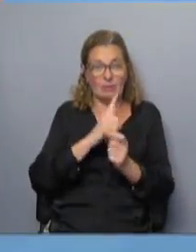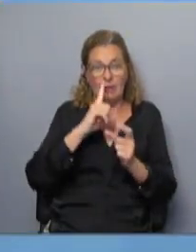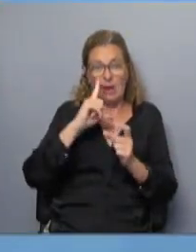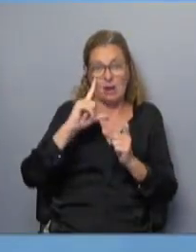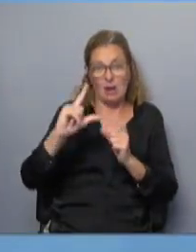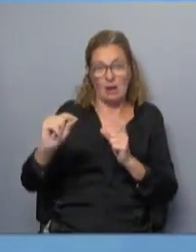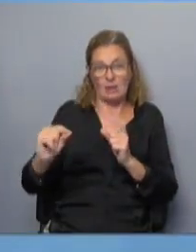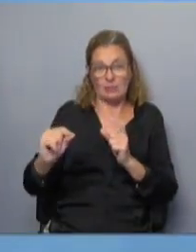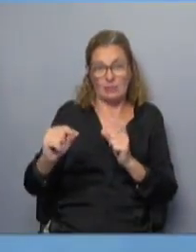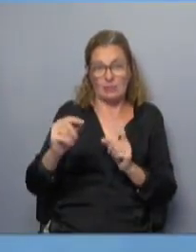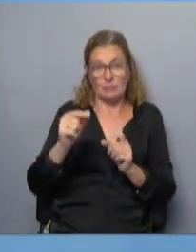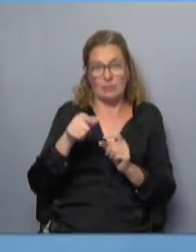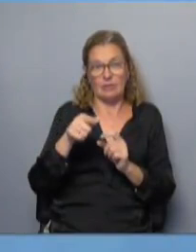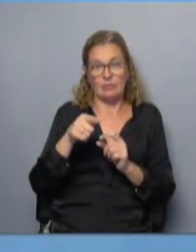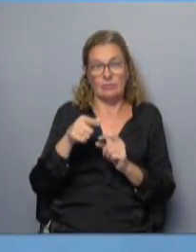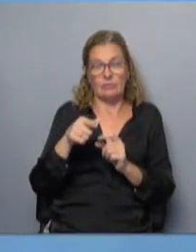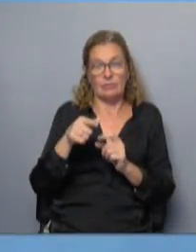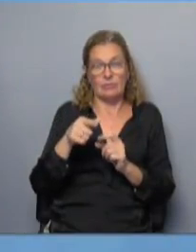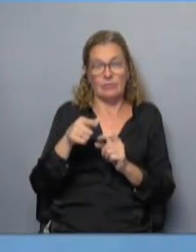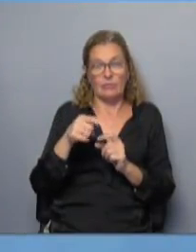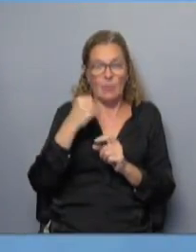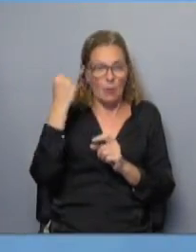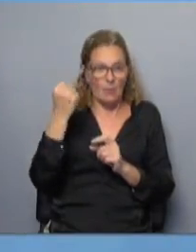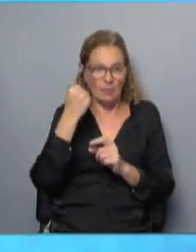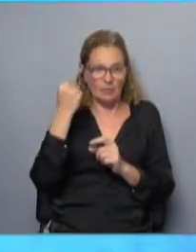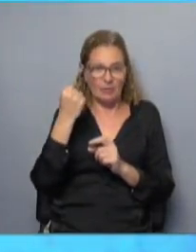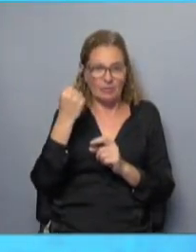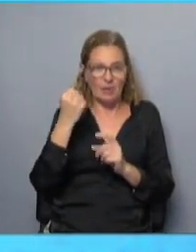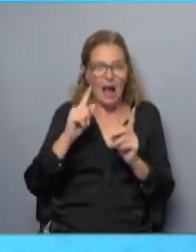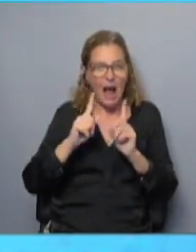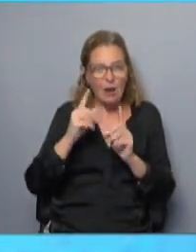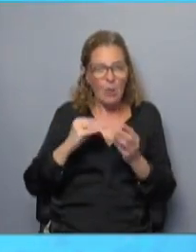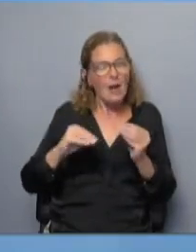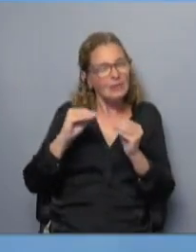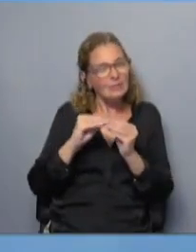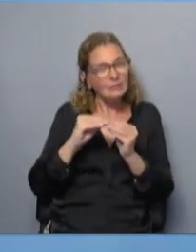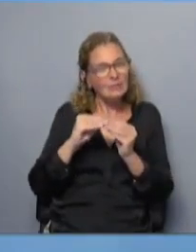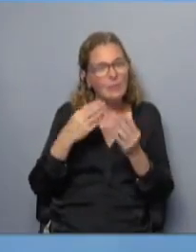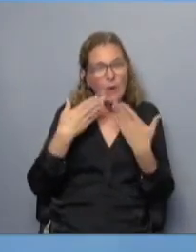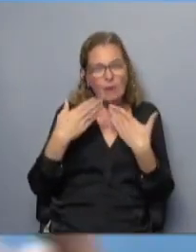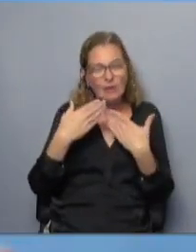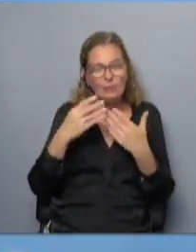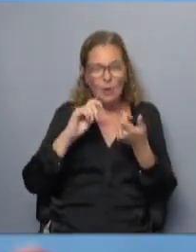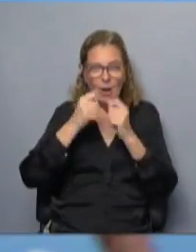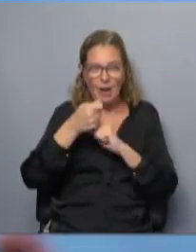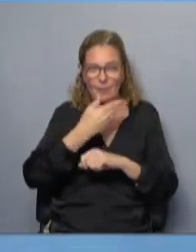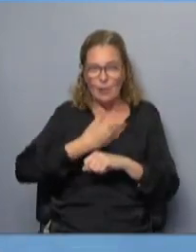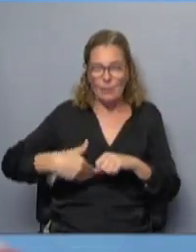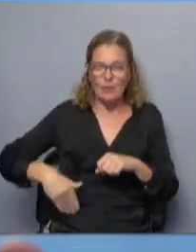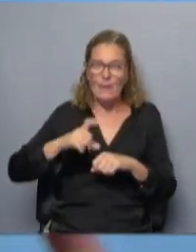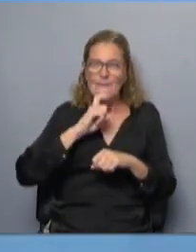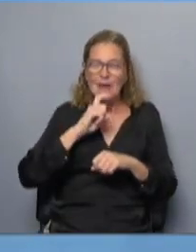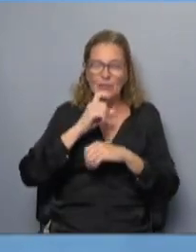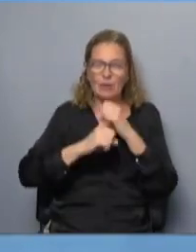distancia y para eso usted fue muy importante o algo más porque también estamos hablando también de un cambio de gobierno marzo de